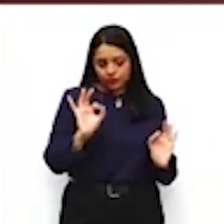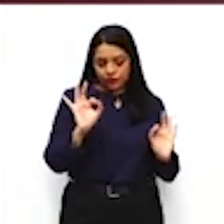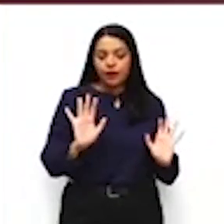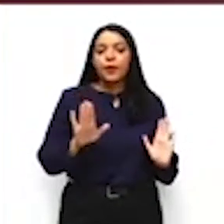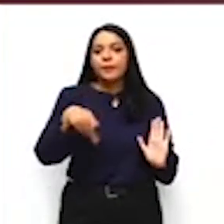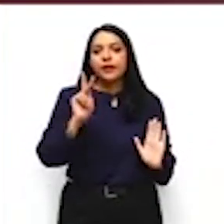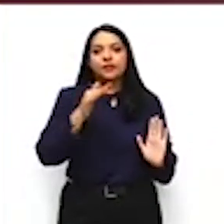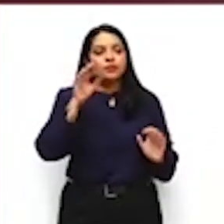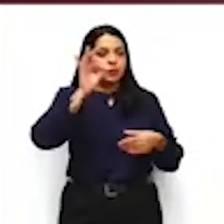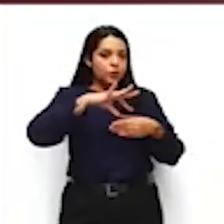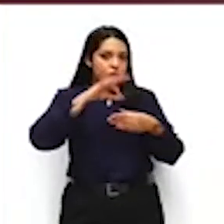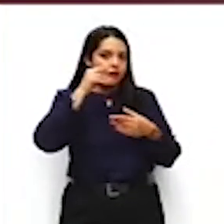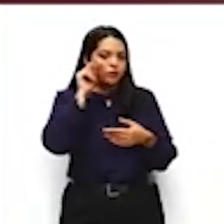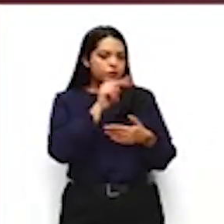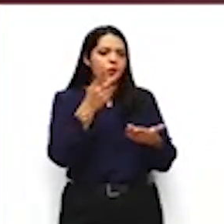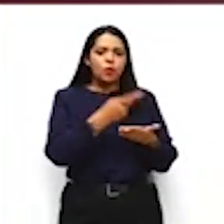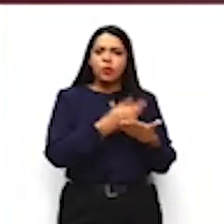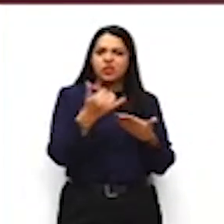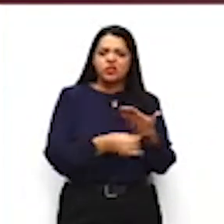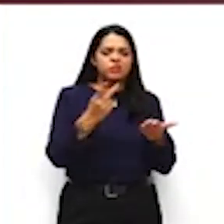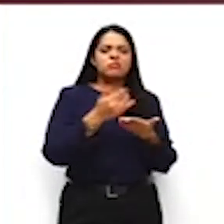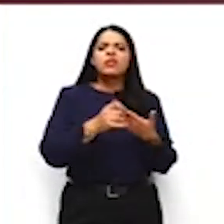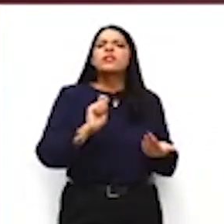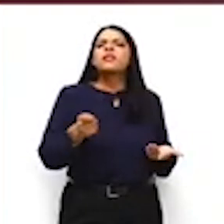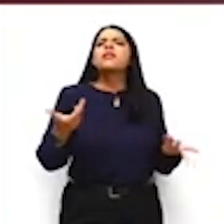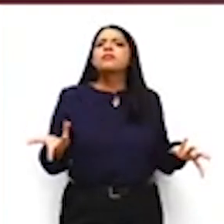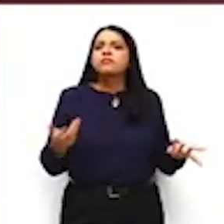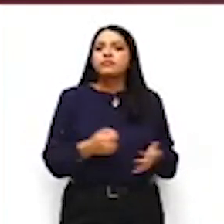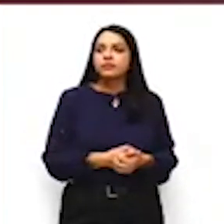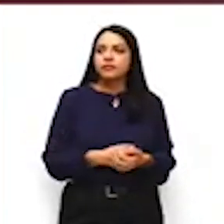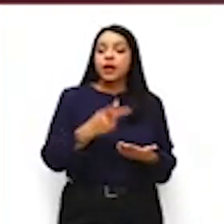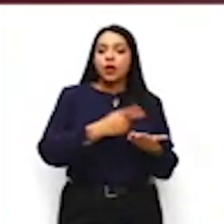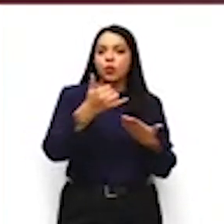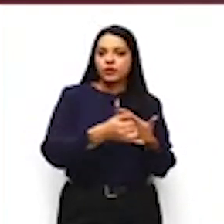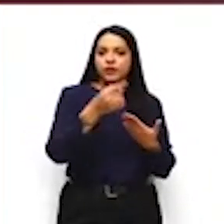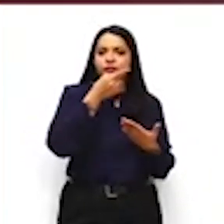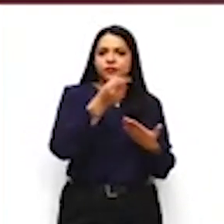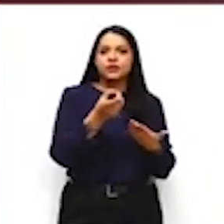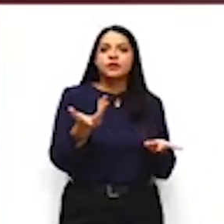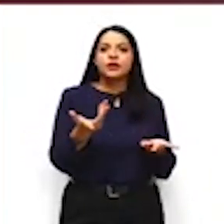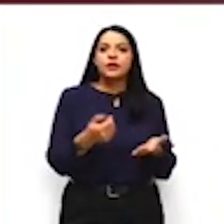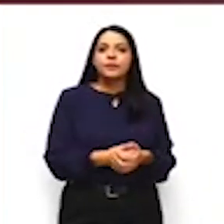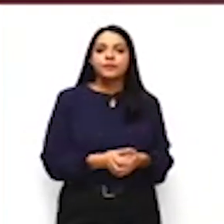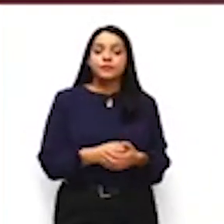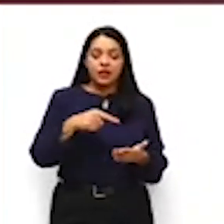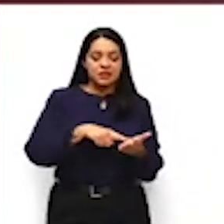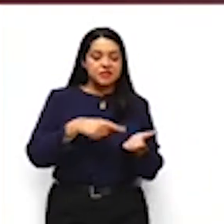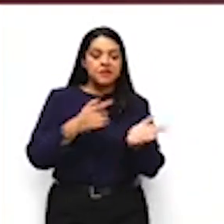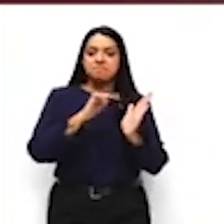ser votado. ¿Y qué dice ese proyecto? Dice, a ver, esta